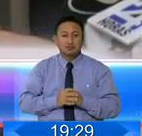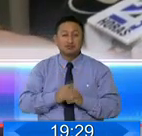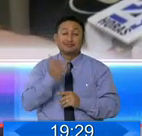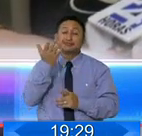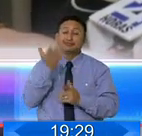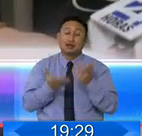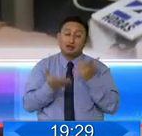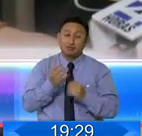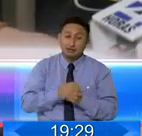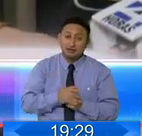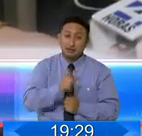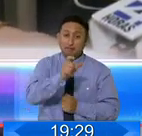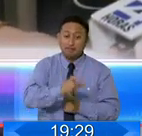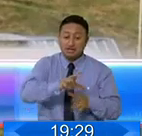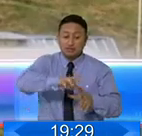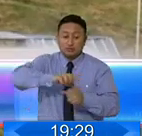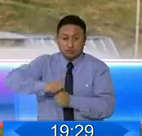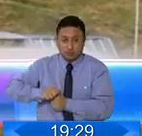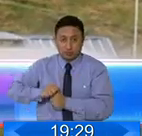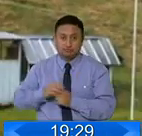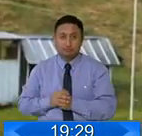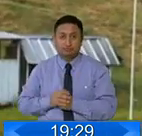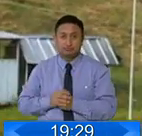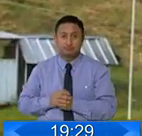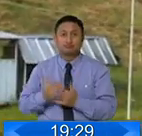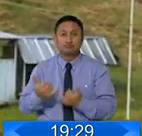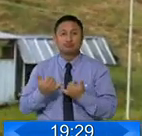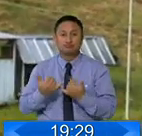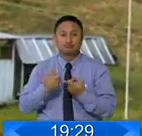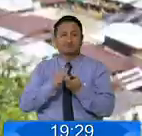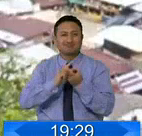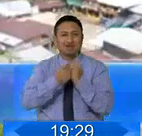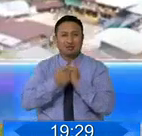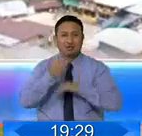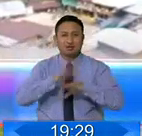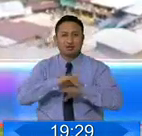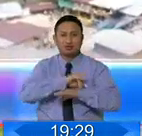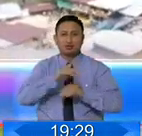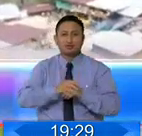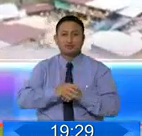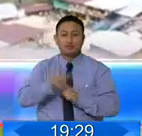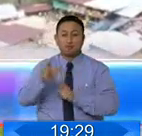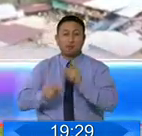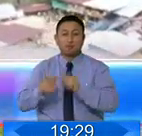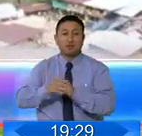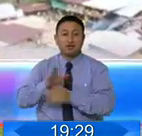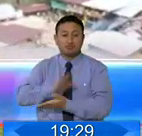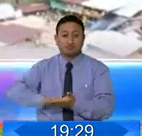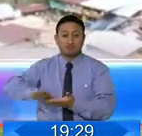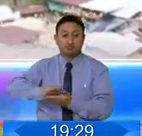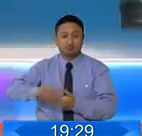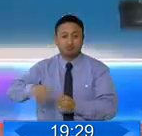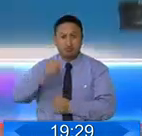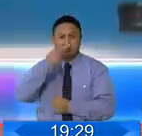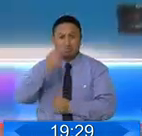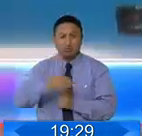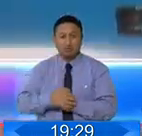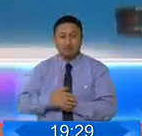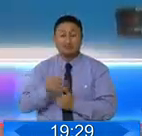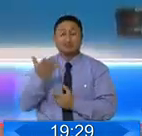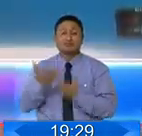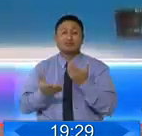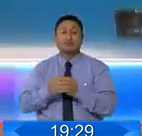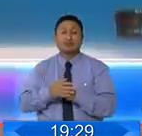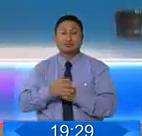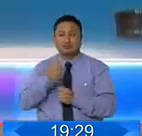presunto delito de secuestro. La figura legal da un giro después de las declaraciones de moradores de la parroquia que habrían observado supuestamente